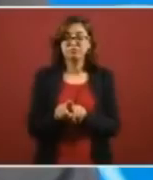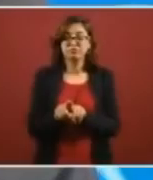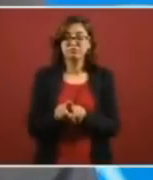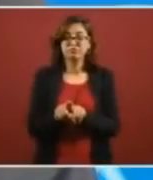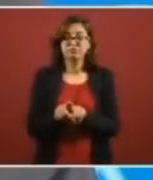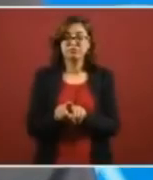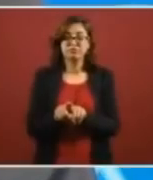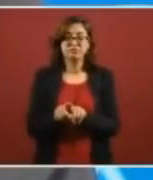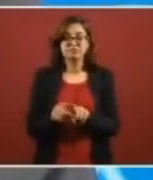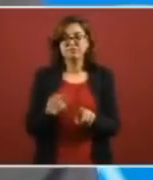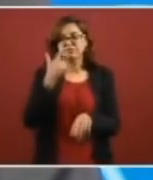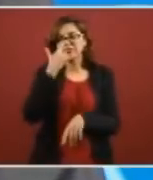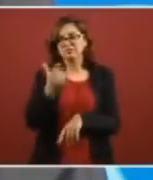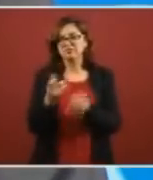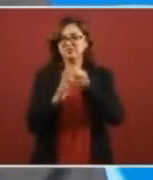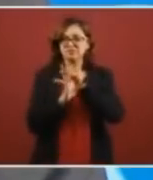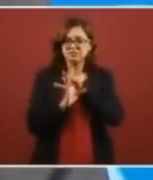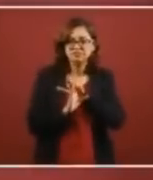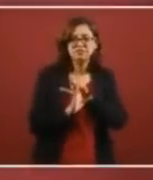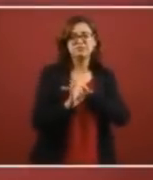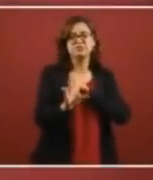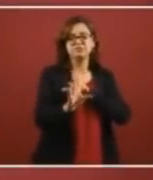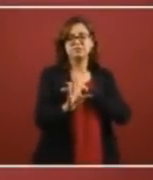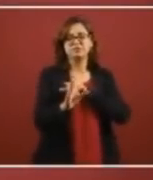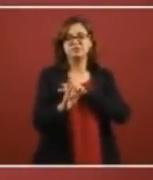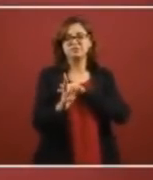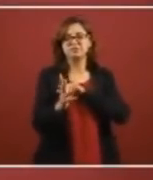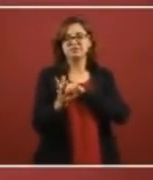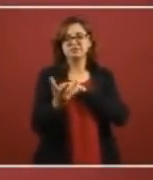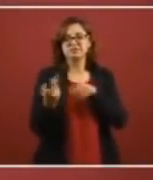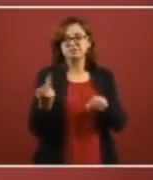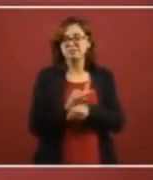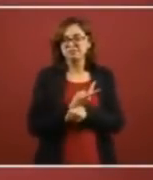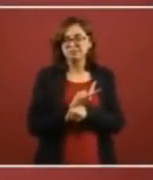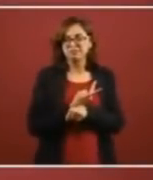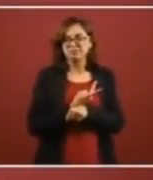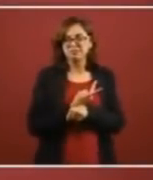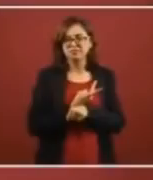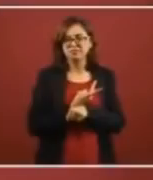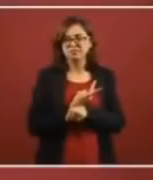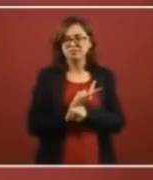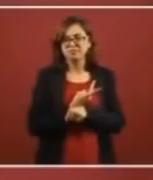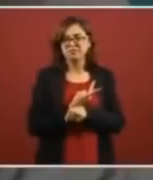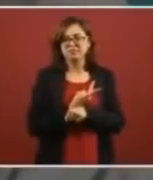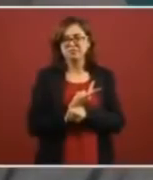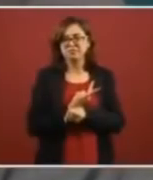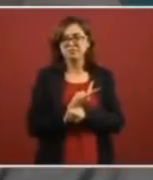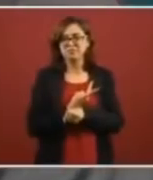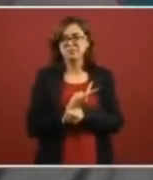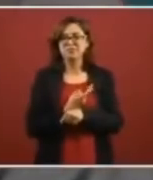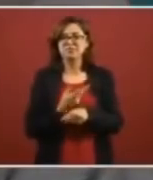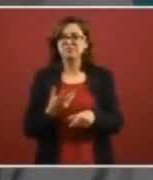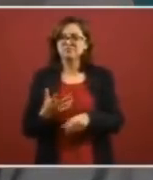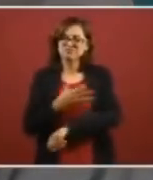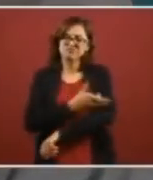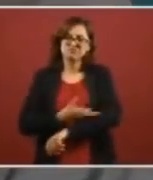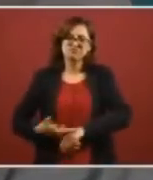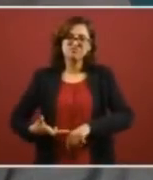ese fenómeno migratorio nos produjo mucha descomposición social